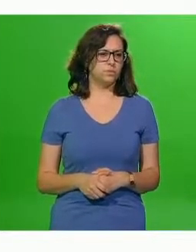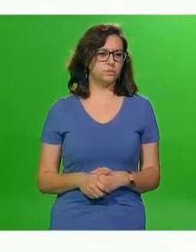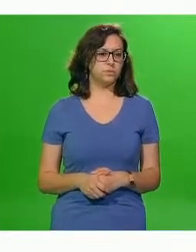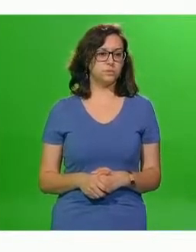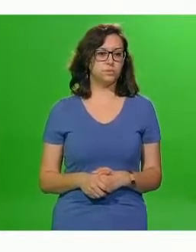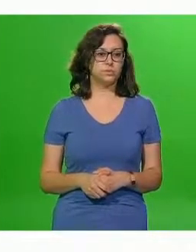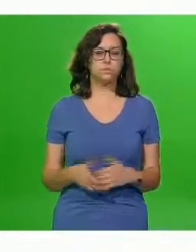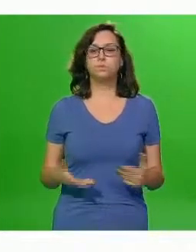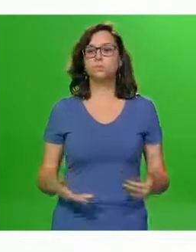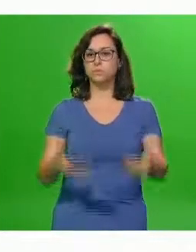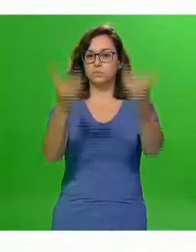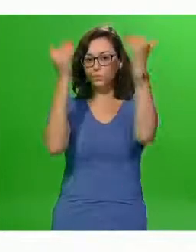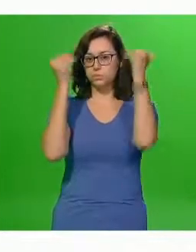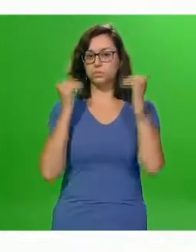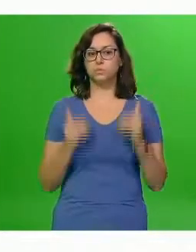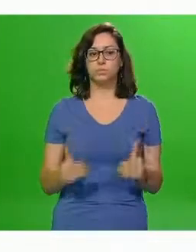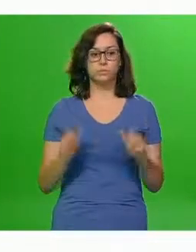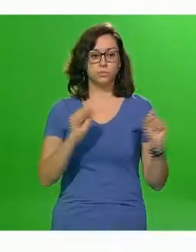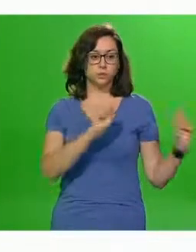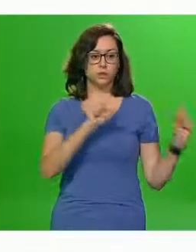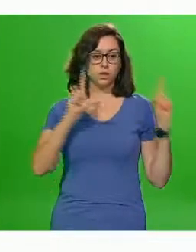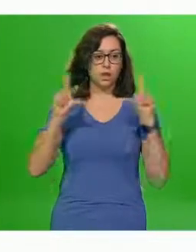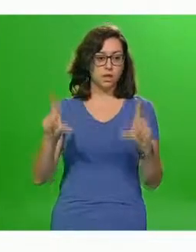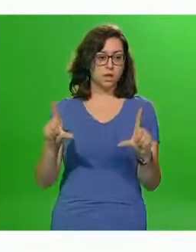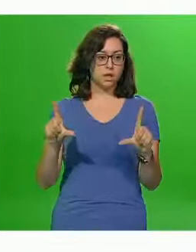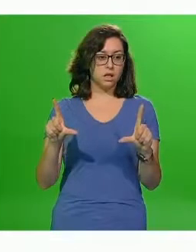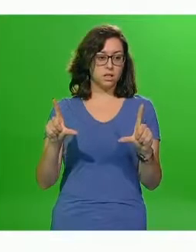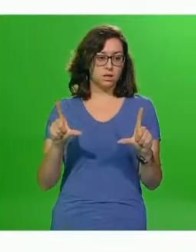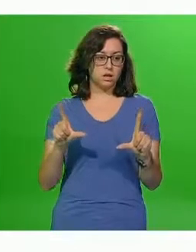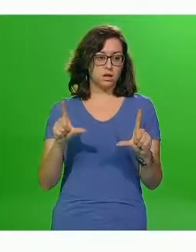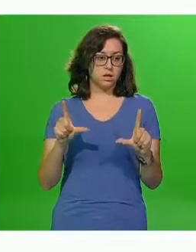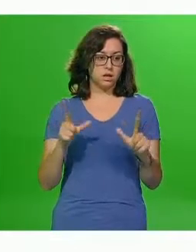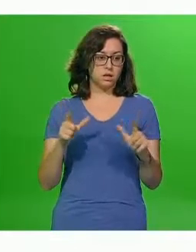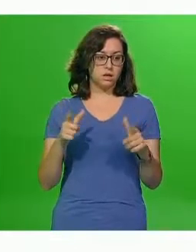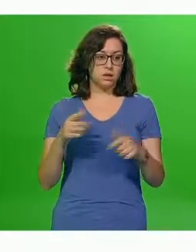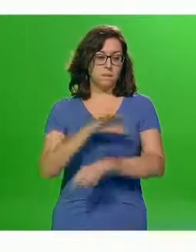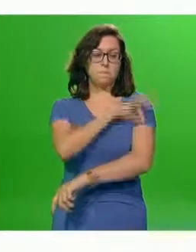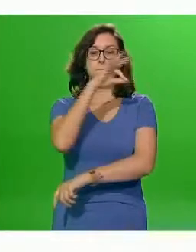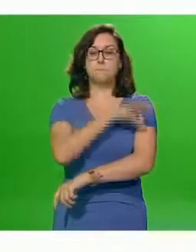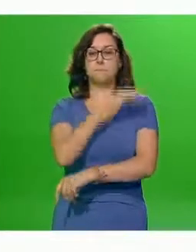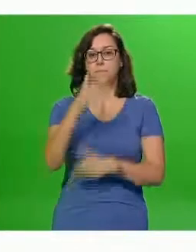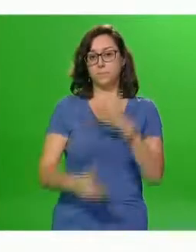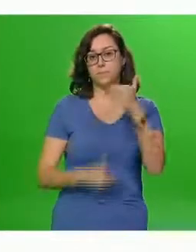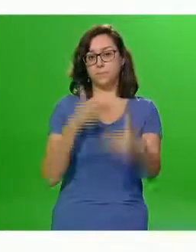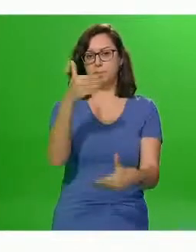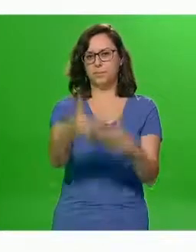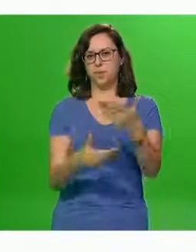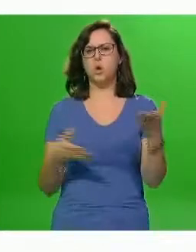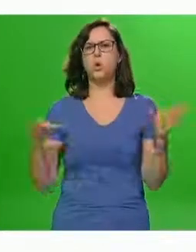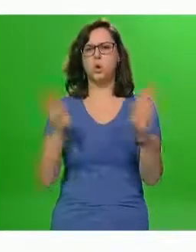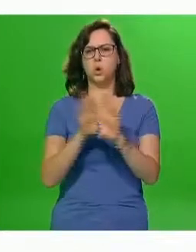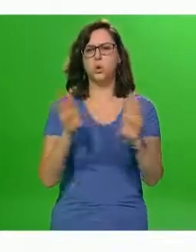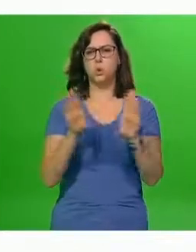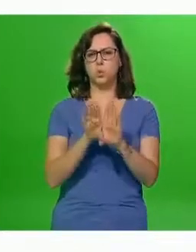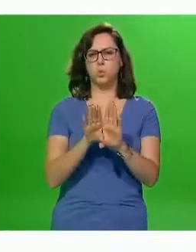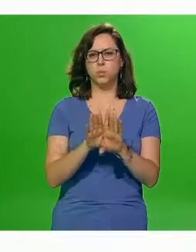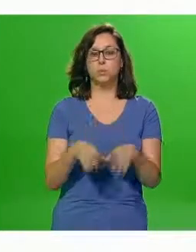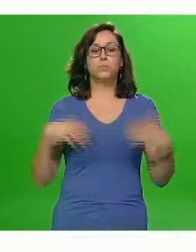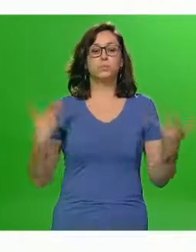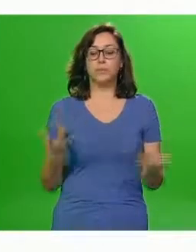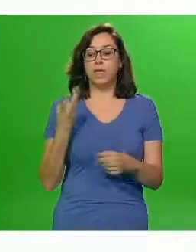Ahora presentamos la curva y el avance del programa de vacunación. Después de 3